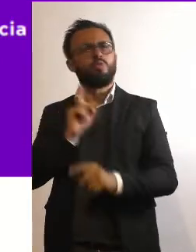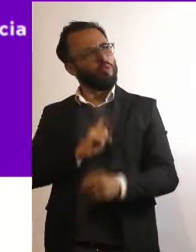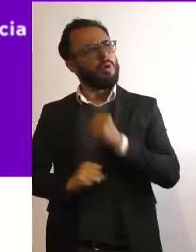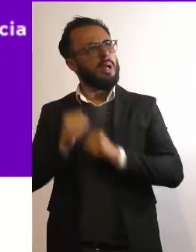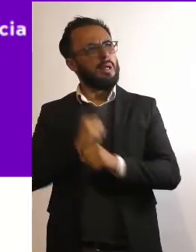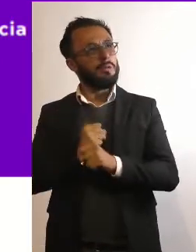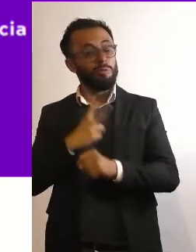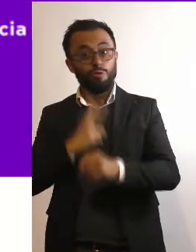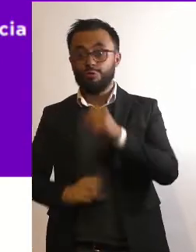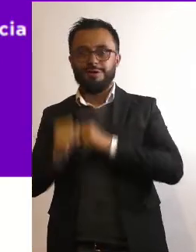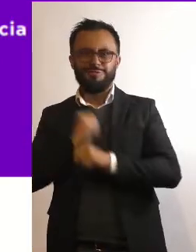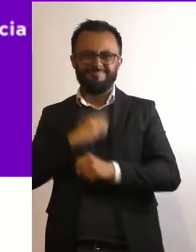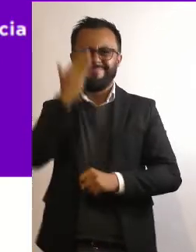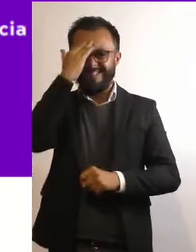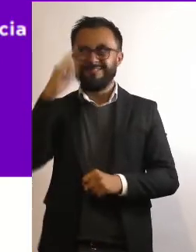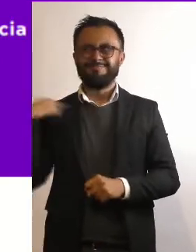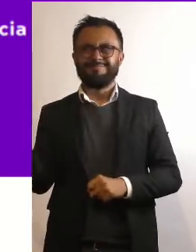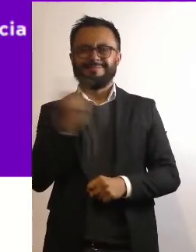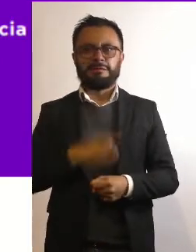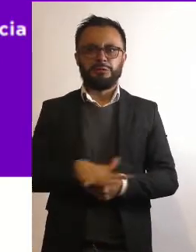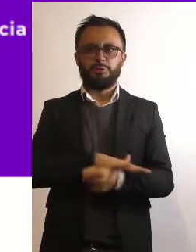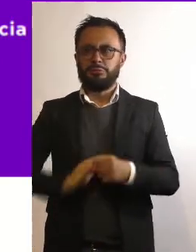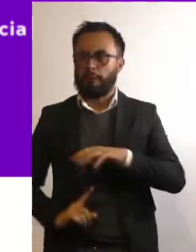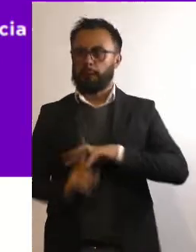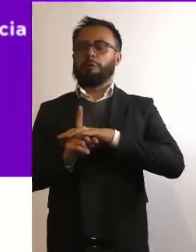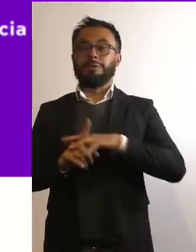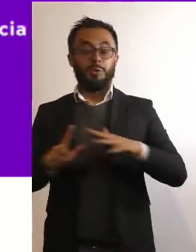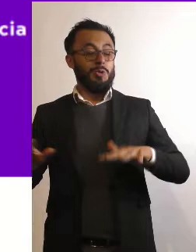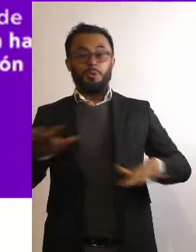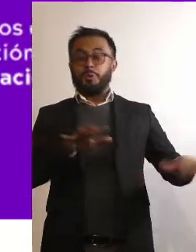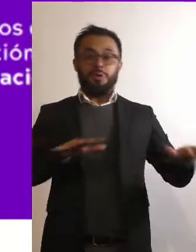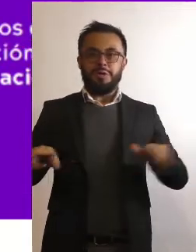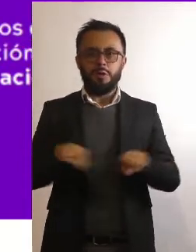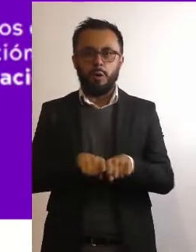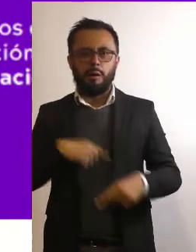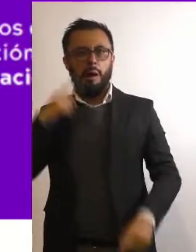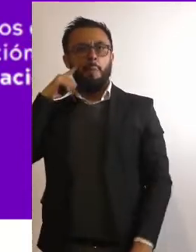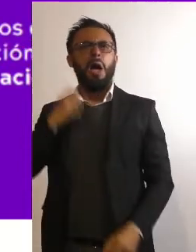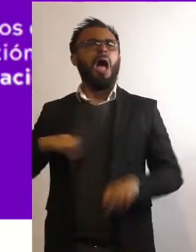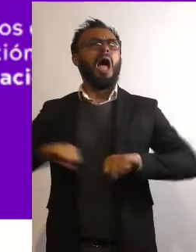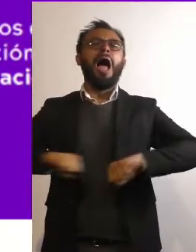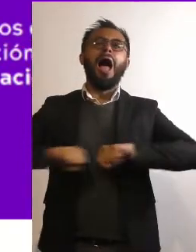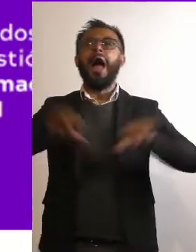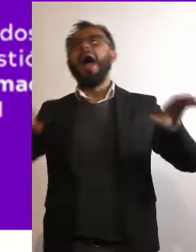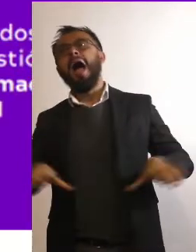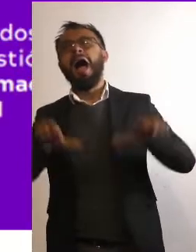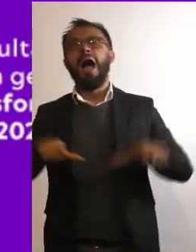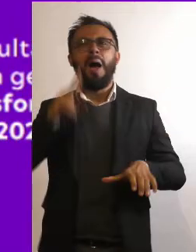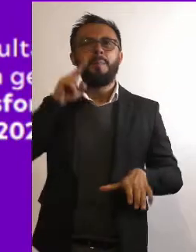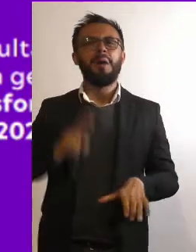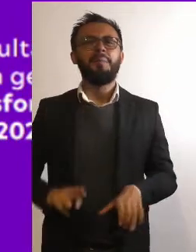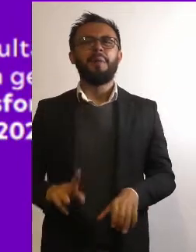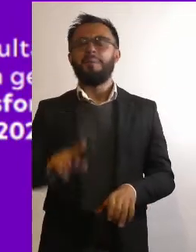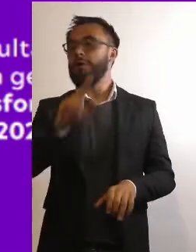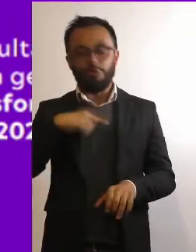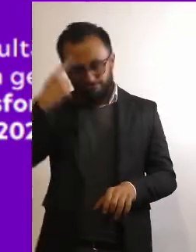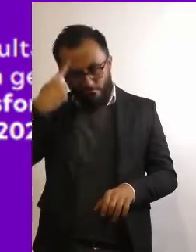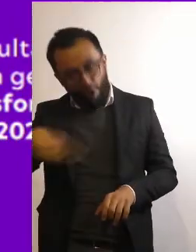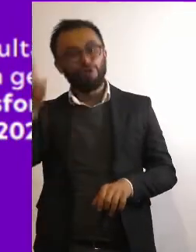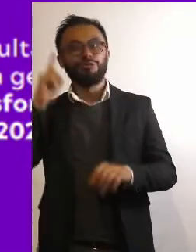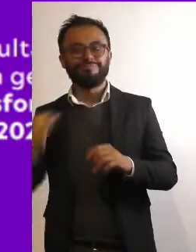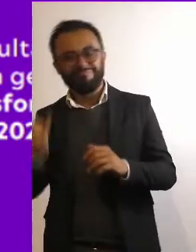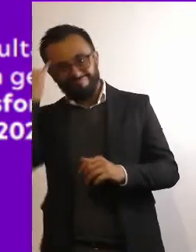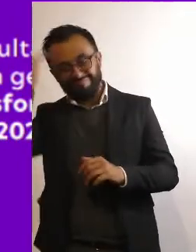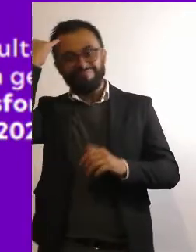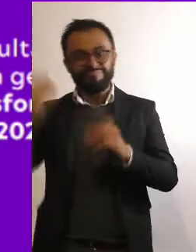sumamente inesperados, en los cuales tuvimos que reinventarnos para poder dar continuidad a todos los procesos